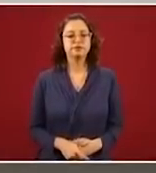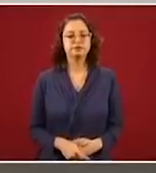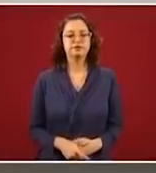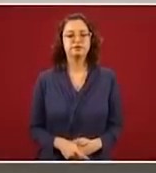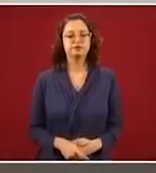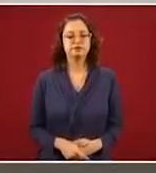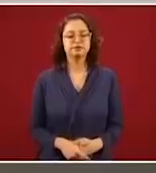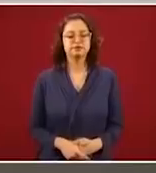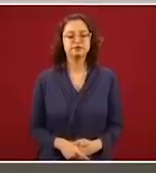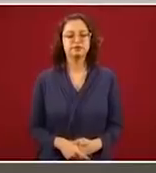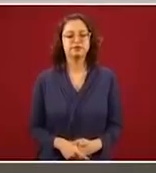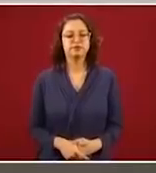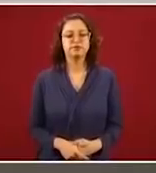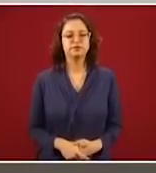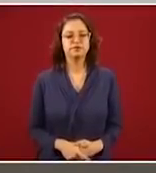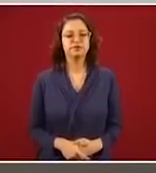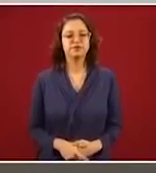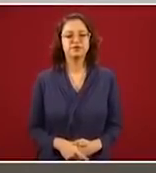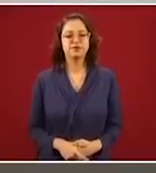Pues vamos